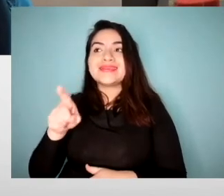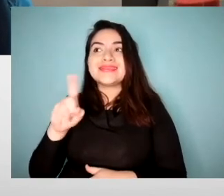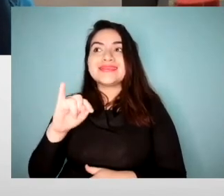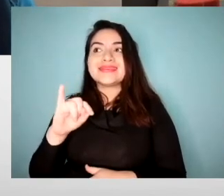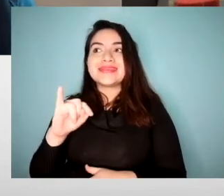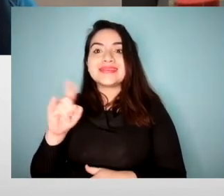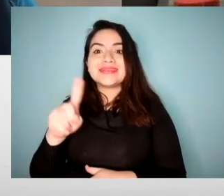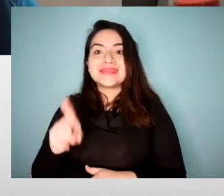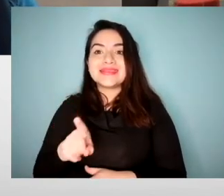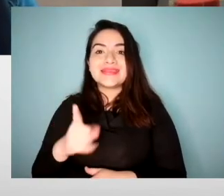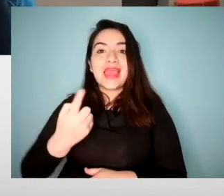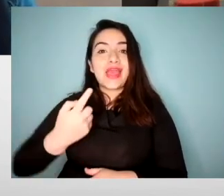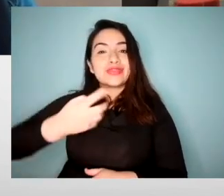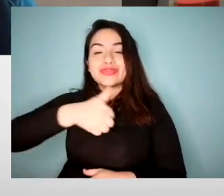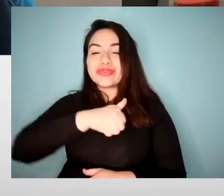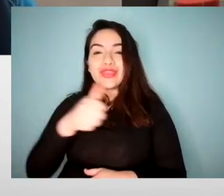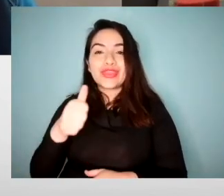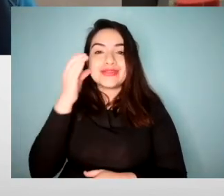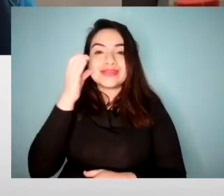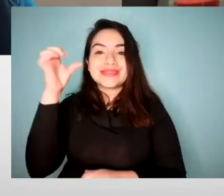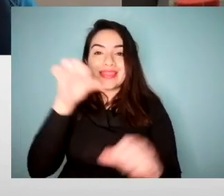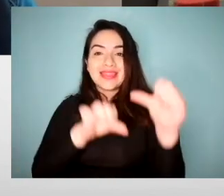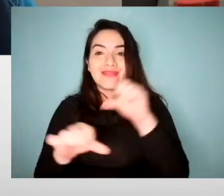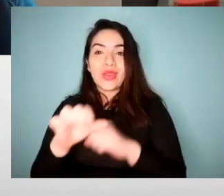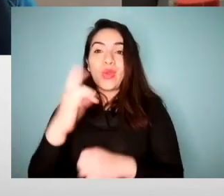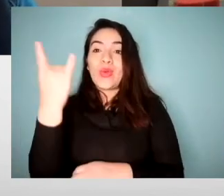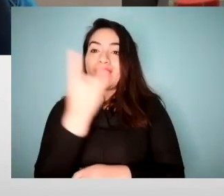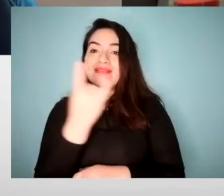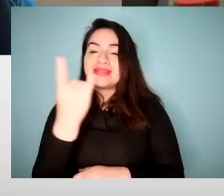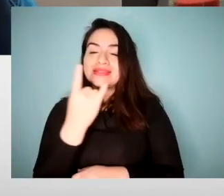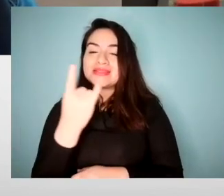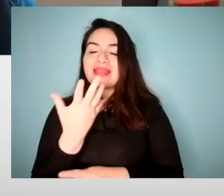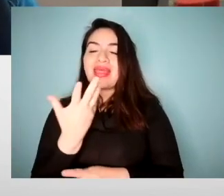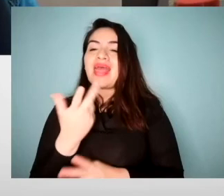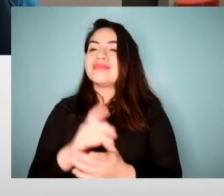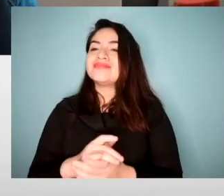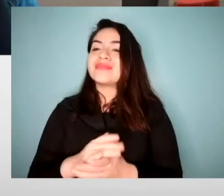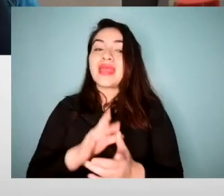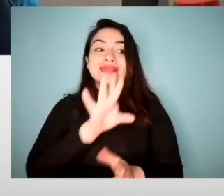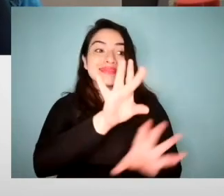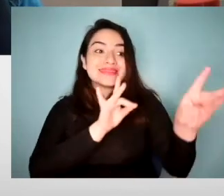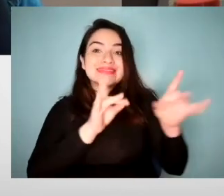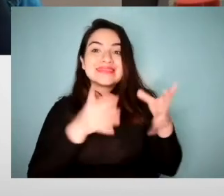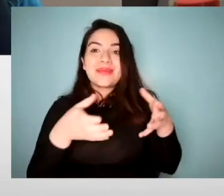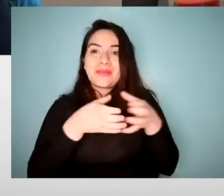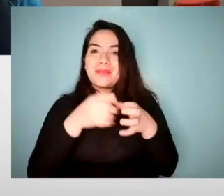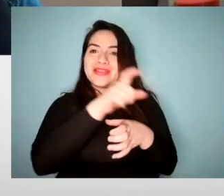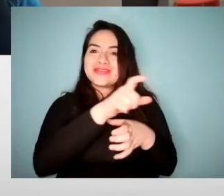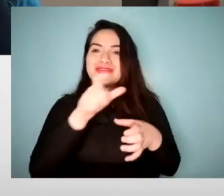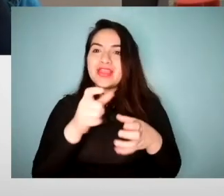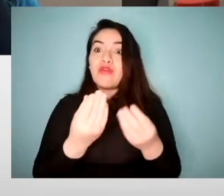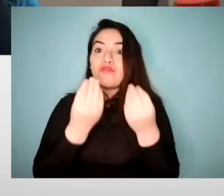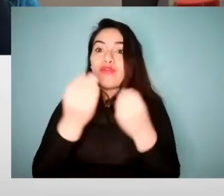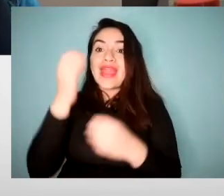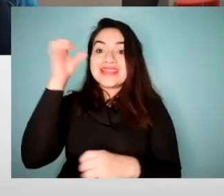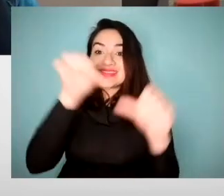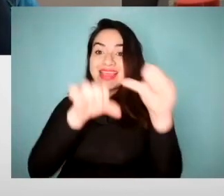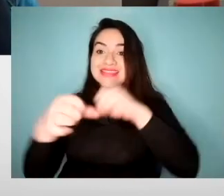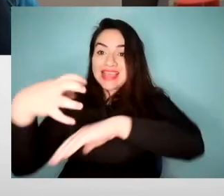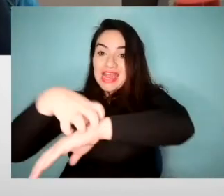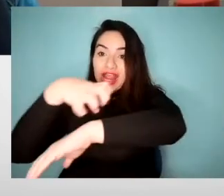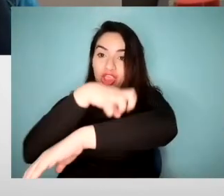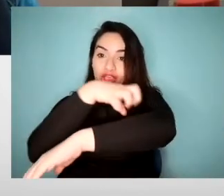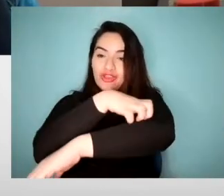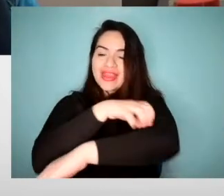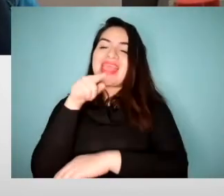científicos. Creo que la universidad apuesta por traer gente que en el fondo va a poder traer recursos para hacer buena ciencia en regiones, así que ese ha sido uno